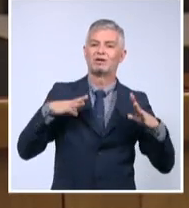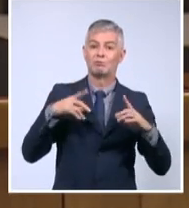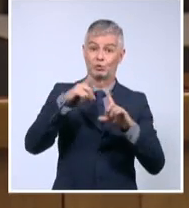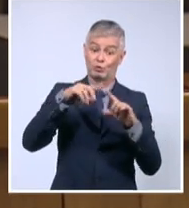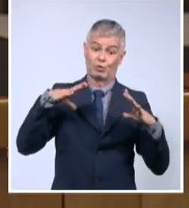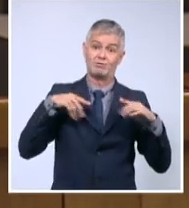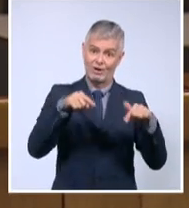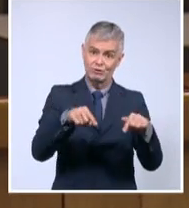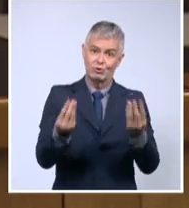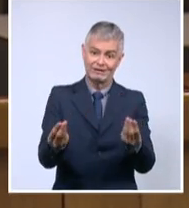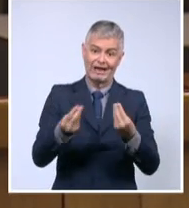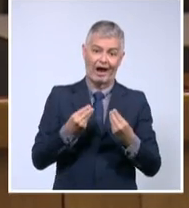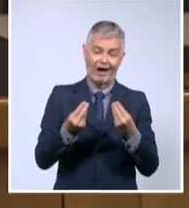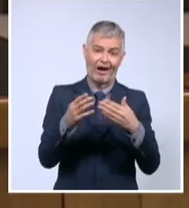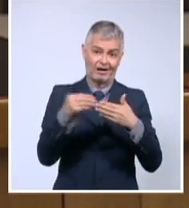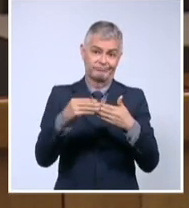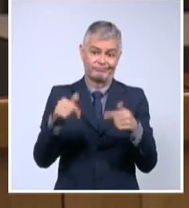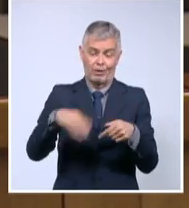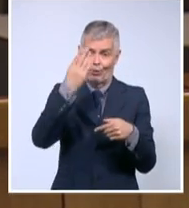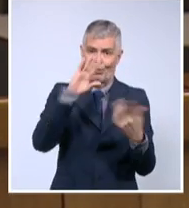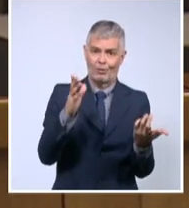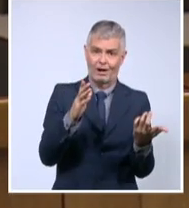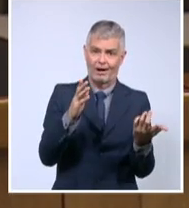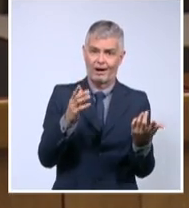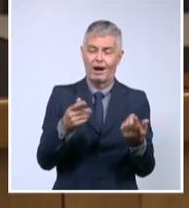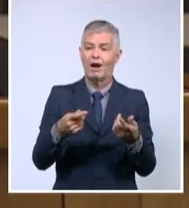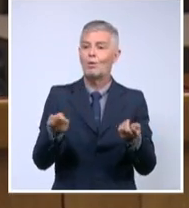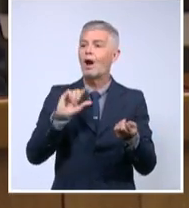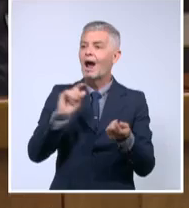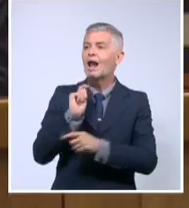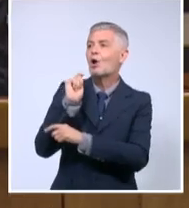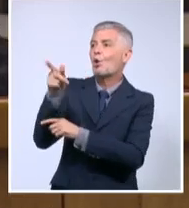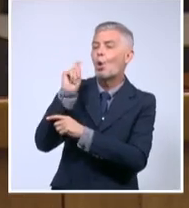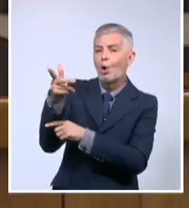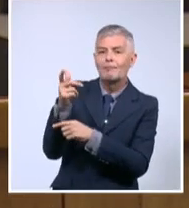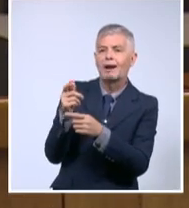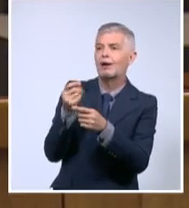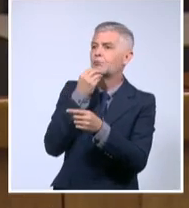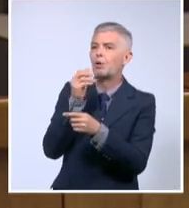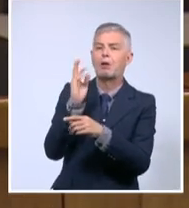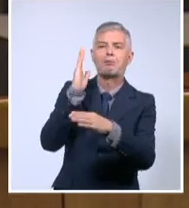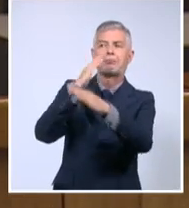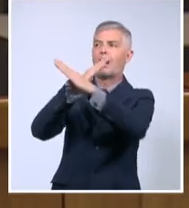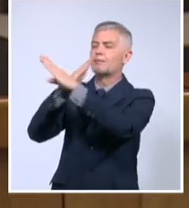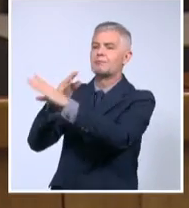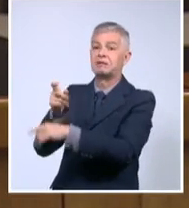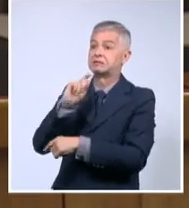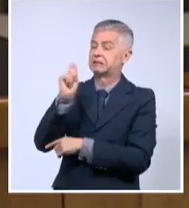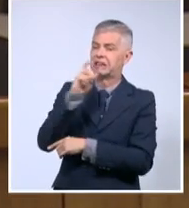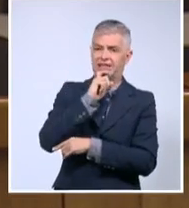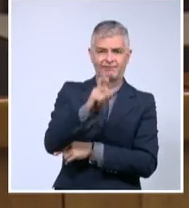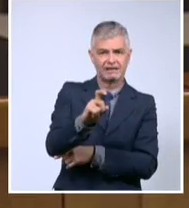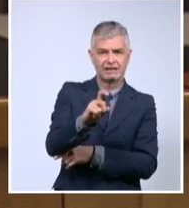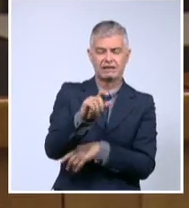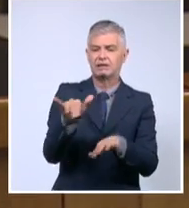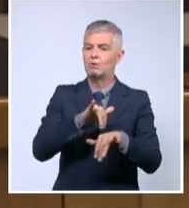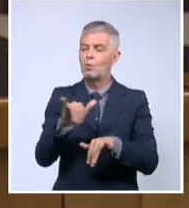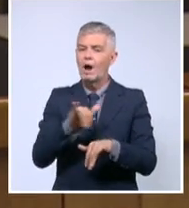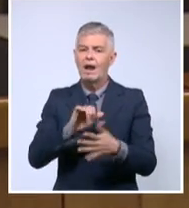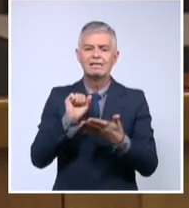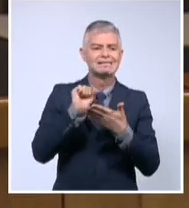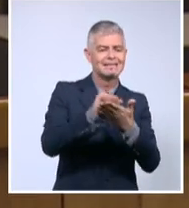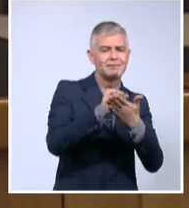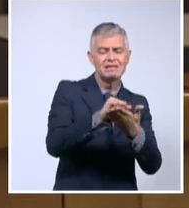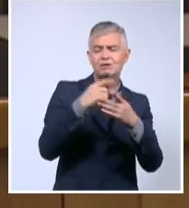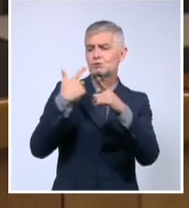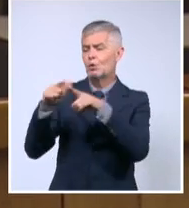país, la contracción de las importaciones, la disminución de la actividad productiva y de servicios, tanto en el sector estatal como